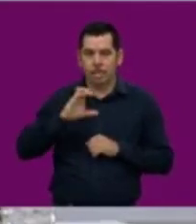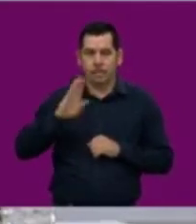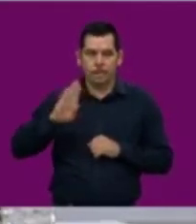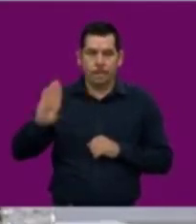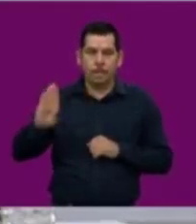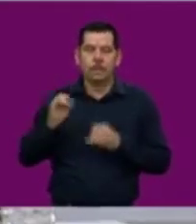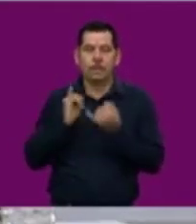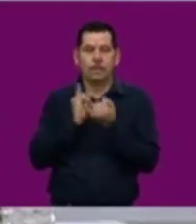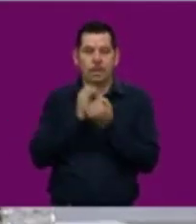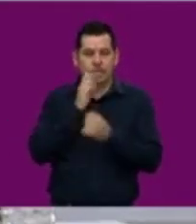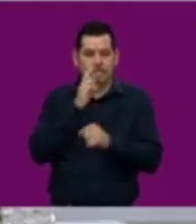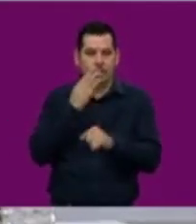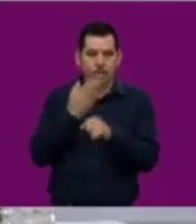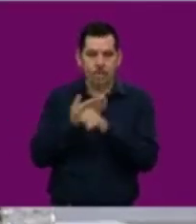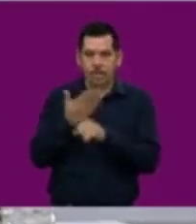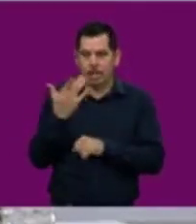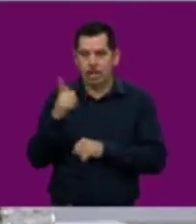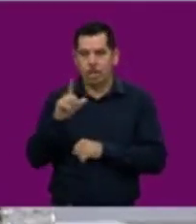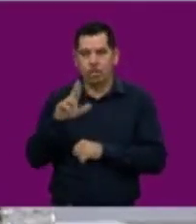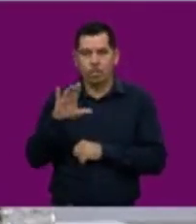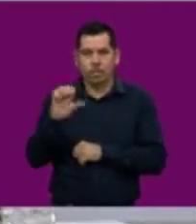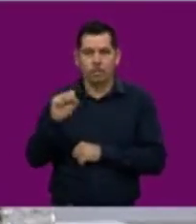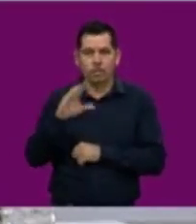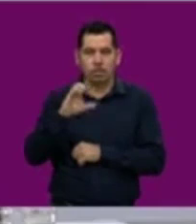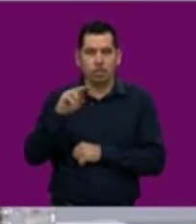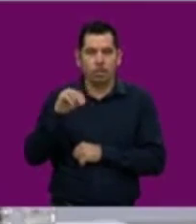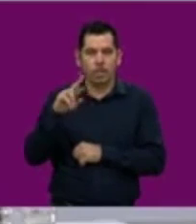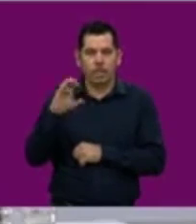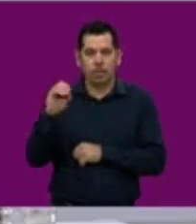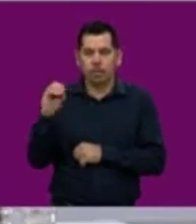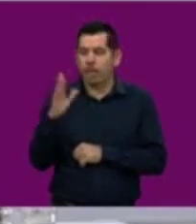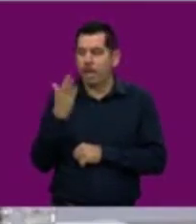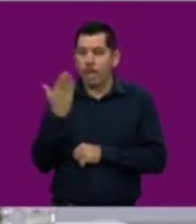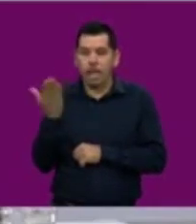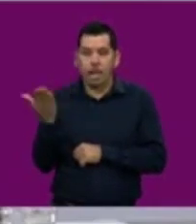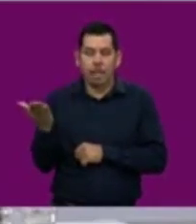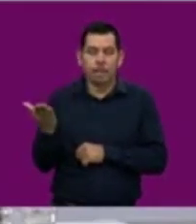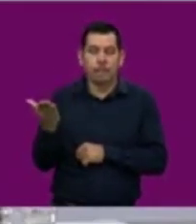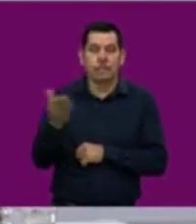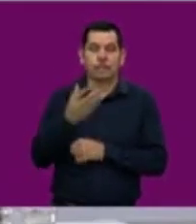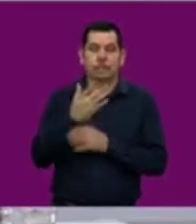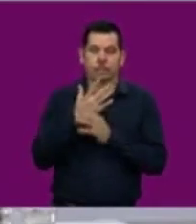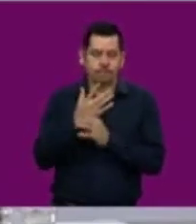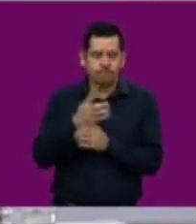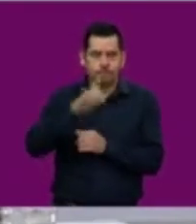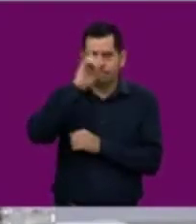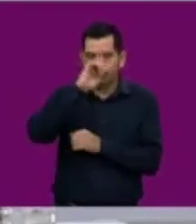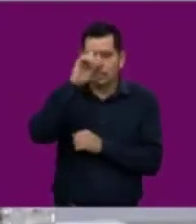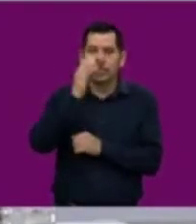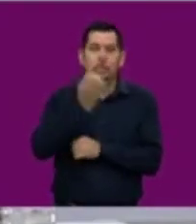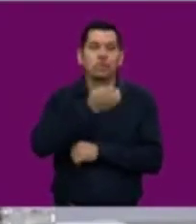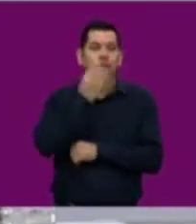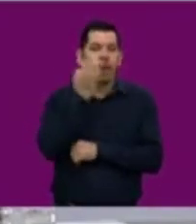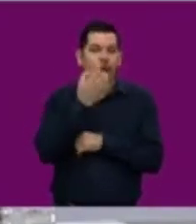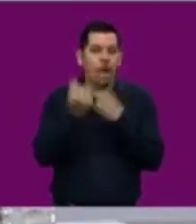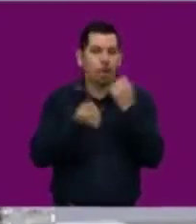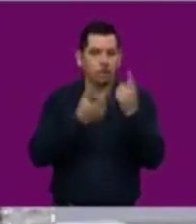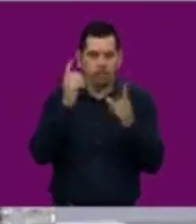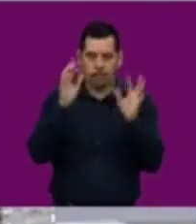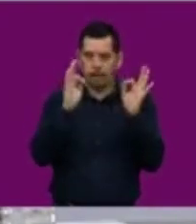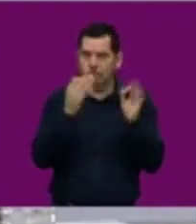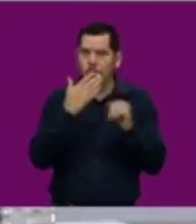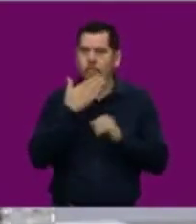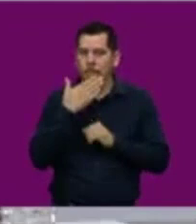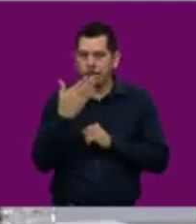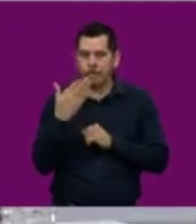cornejo para que en este momento sean aquellas escuelas que tienen condiciones óptimas habrá otro grupo